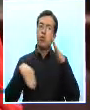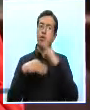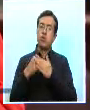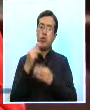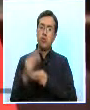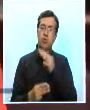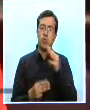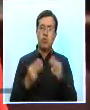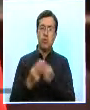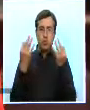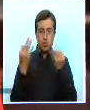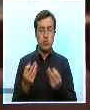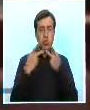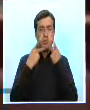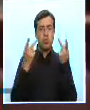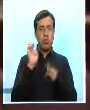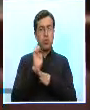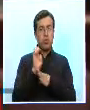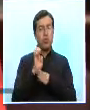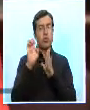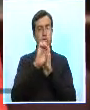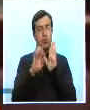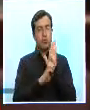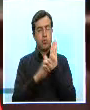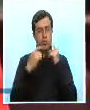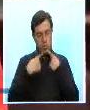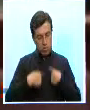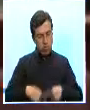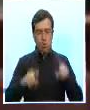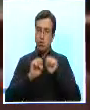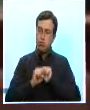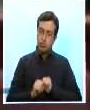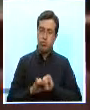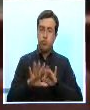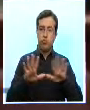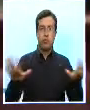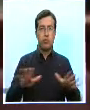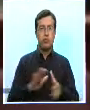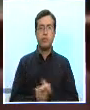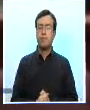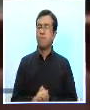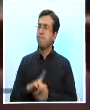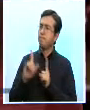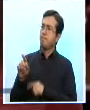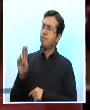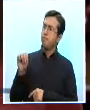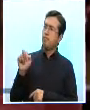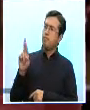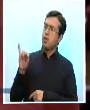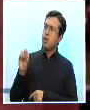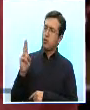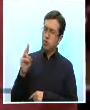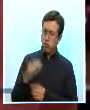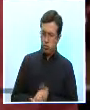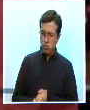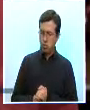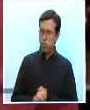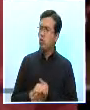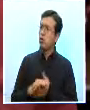que lo que expresó el pueblo ecuatoriano en esa Constitución se extienda por el resto del mundo varios recogiendo las palabras de Marta